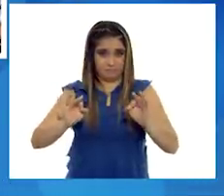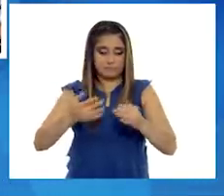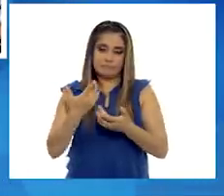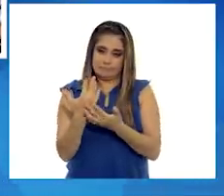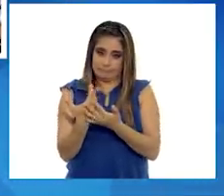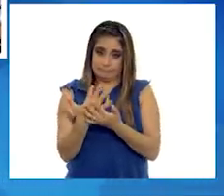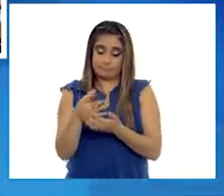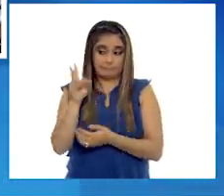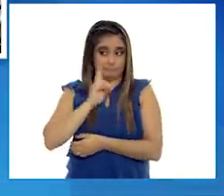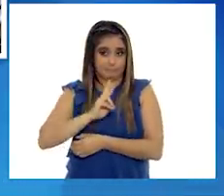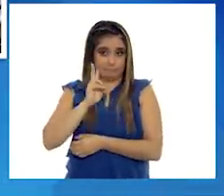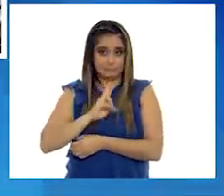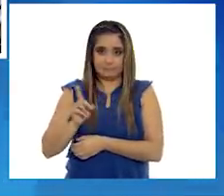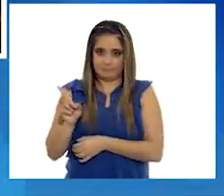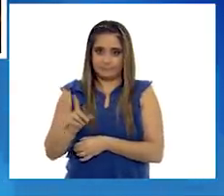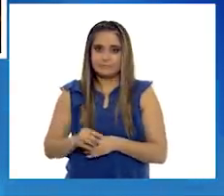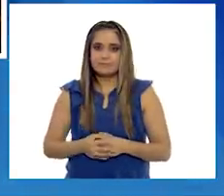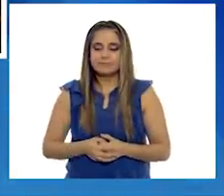esperar.